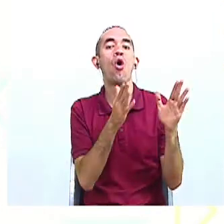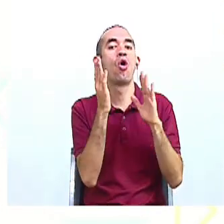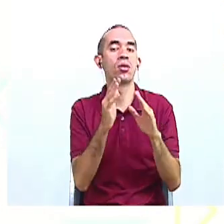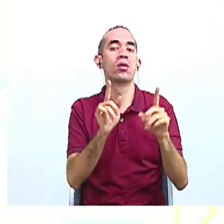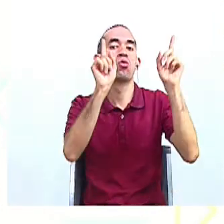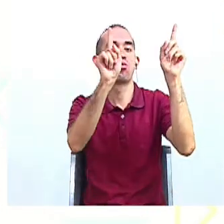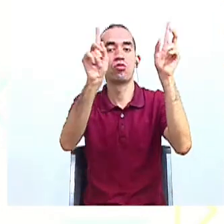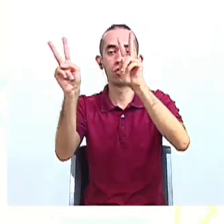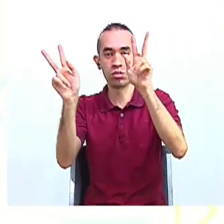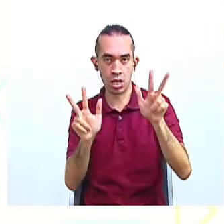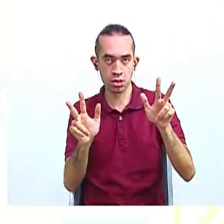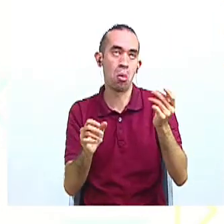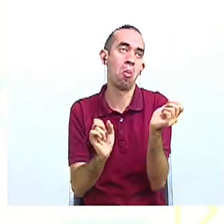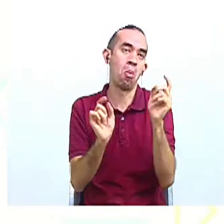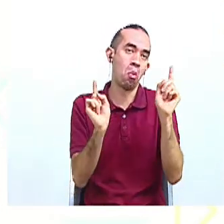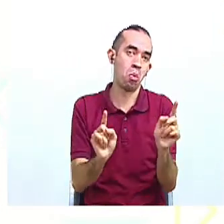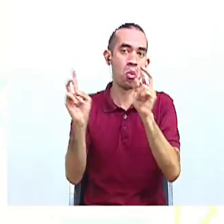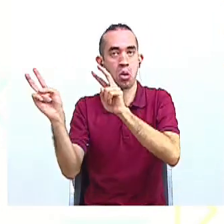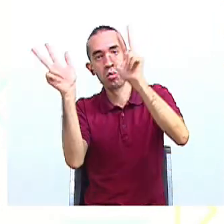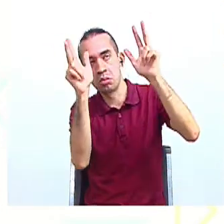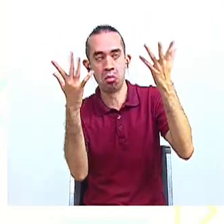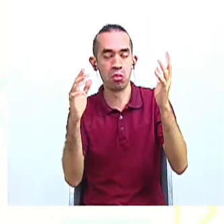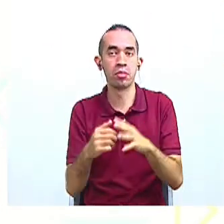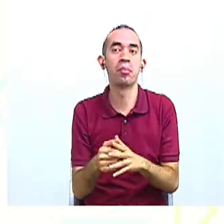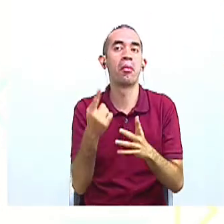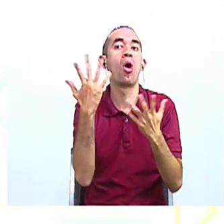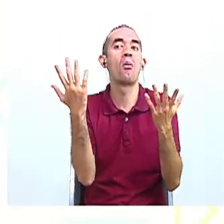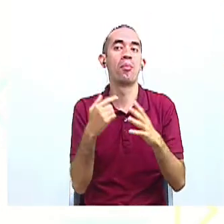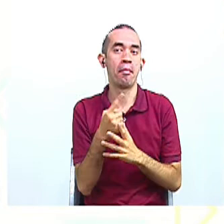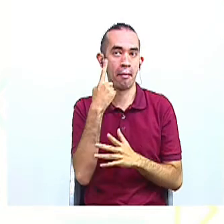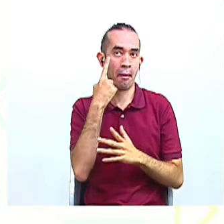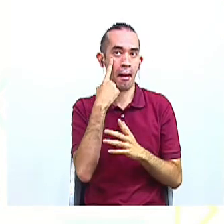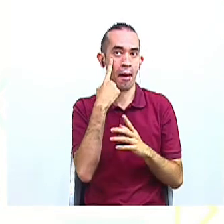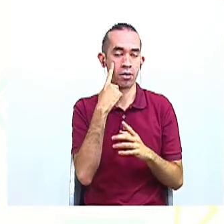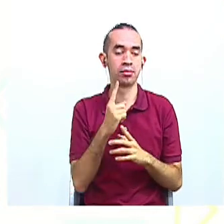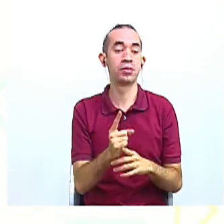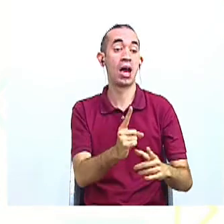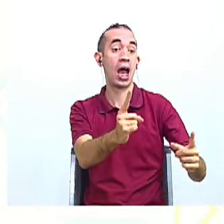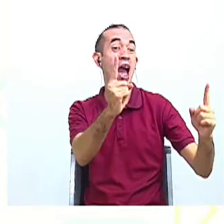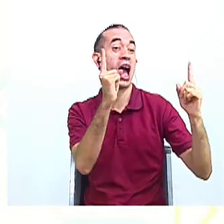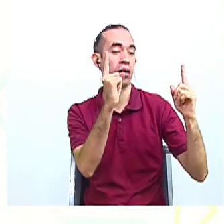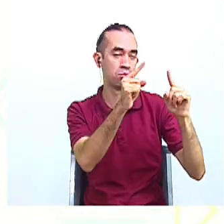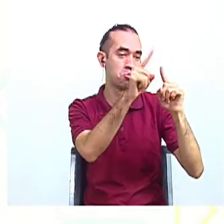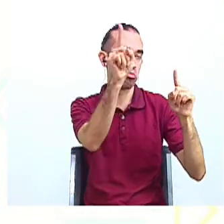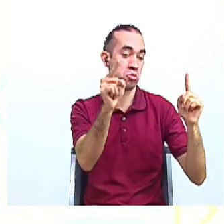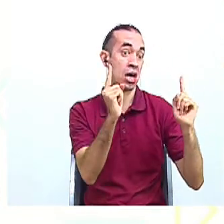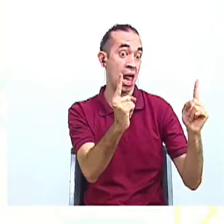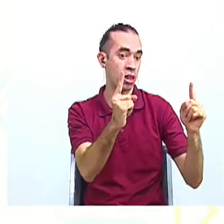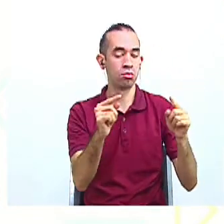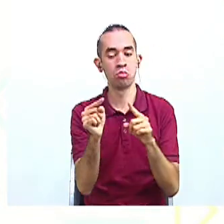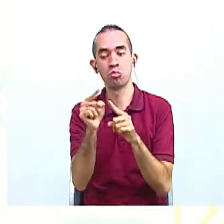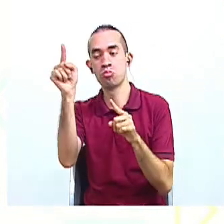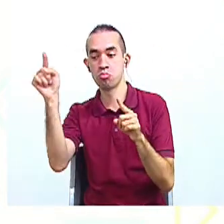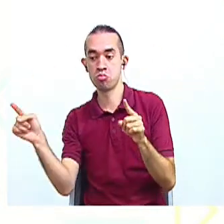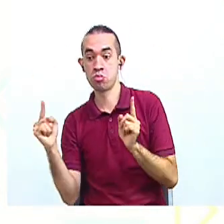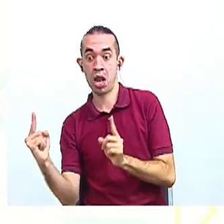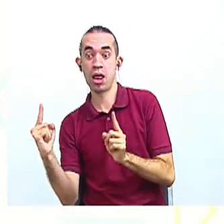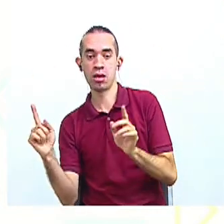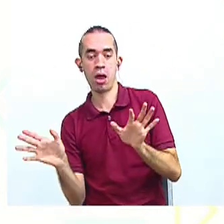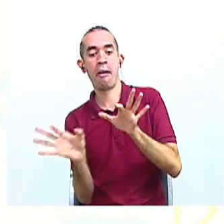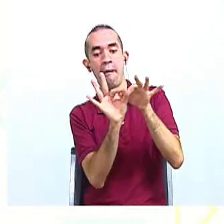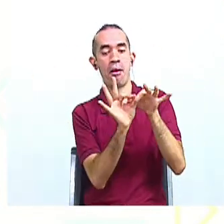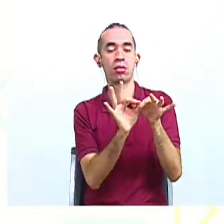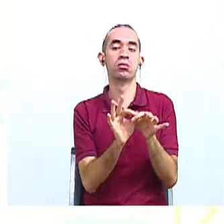comparando lado mayor de un triángulo con el lado mayor de otro triángulo. Lado mediano con el